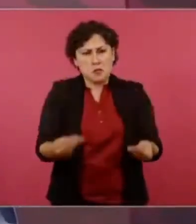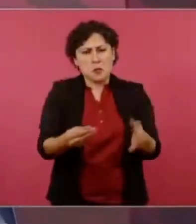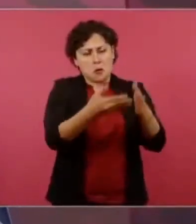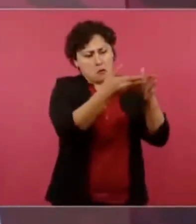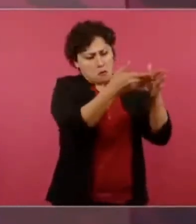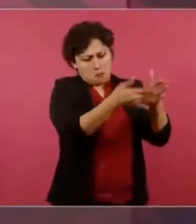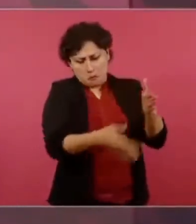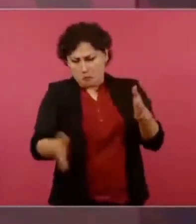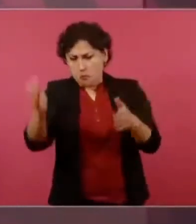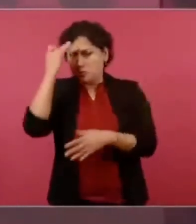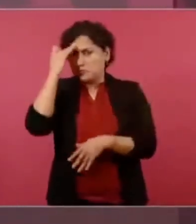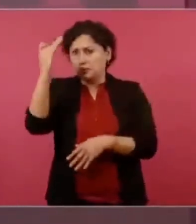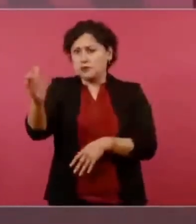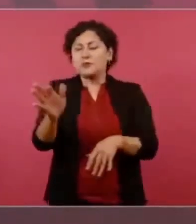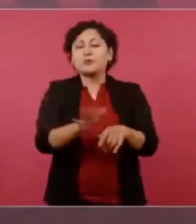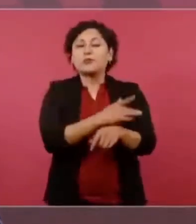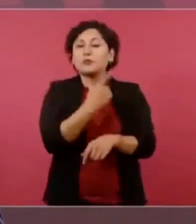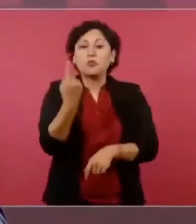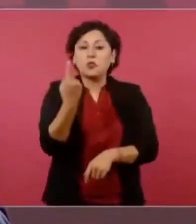porque cobraban